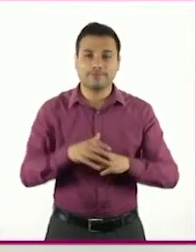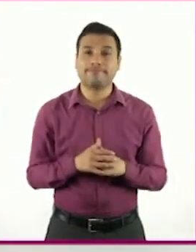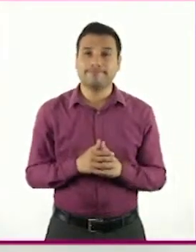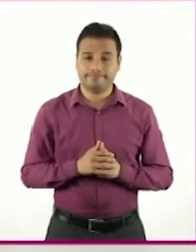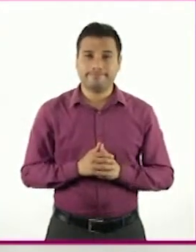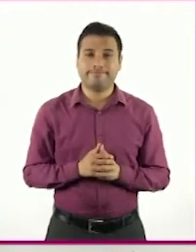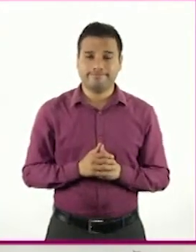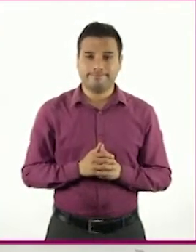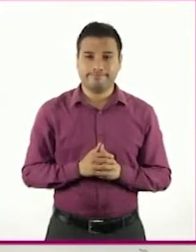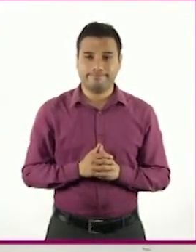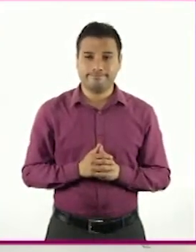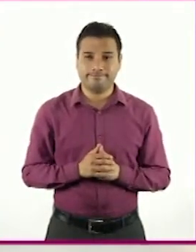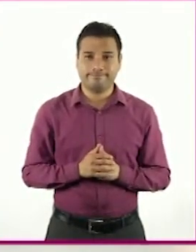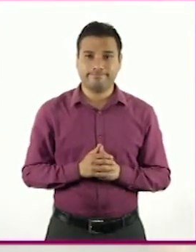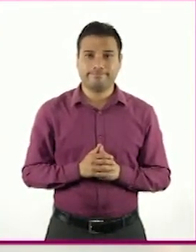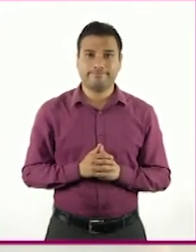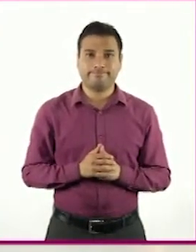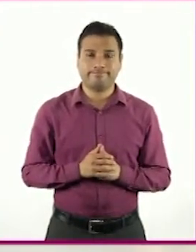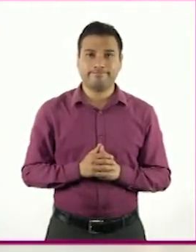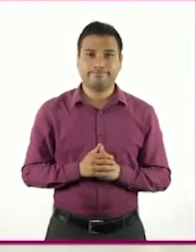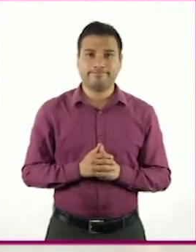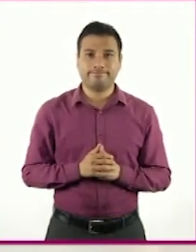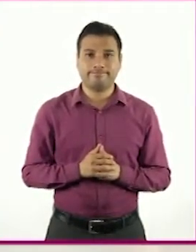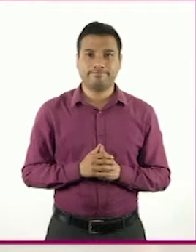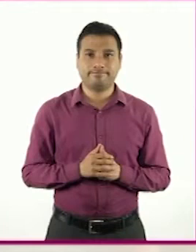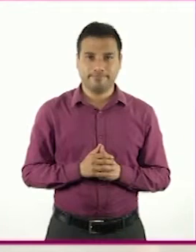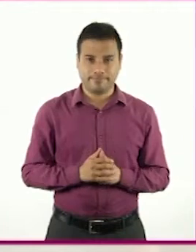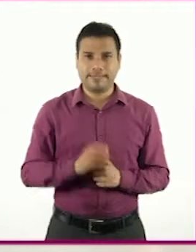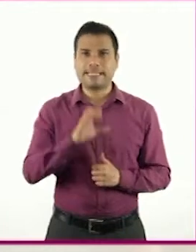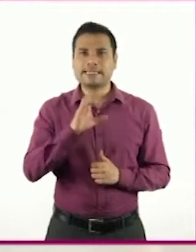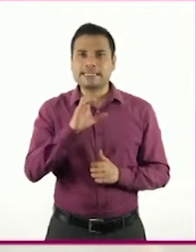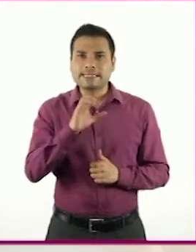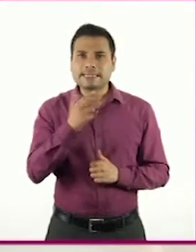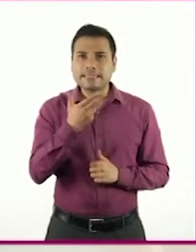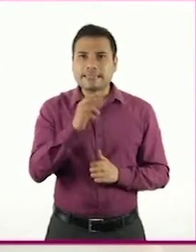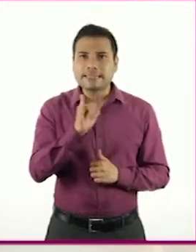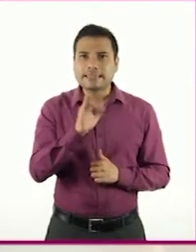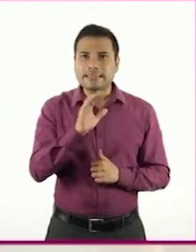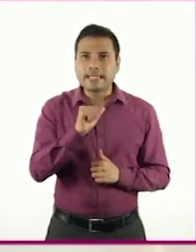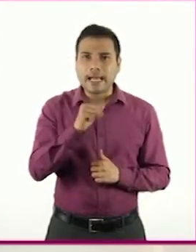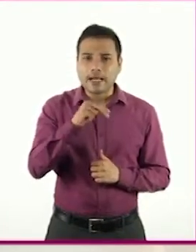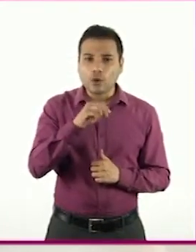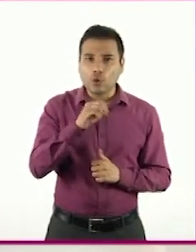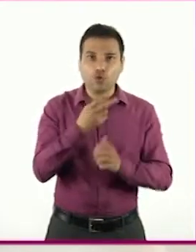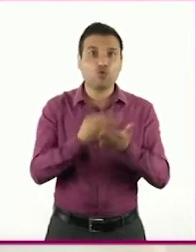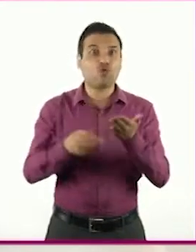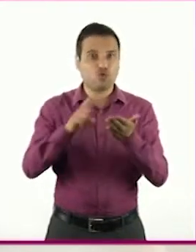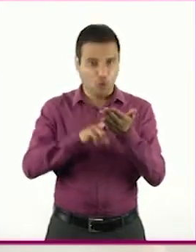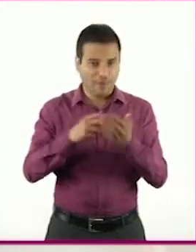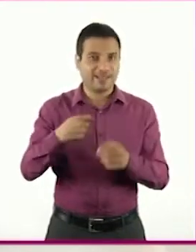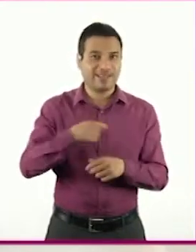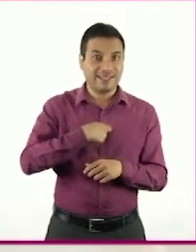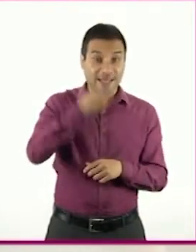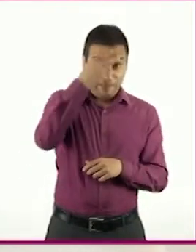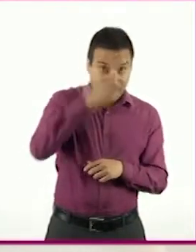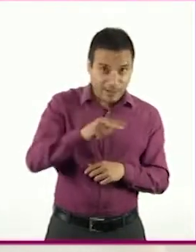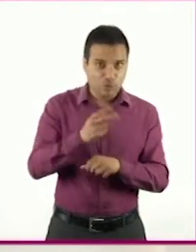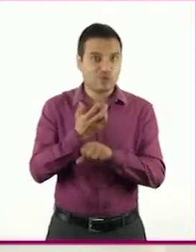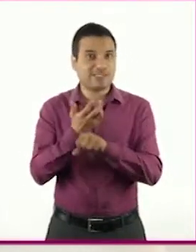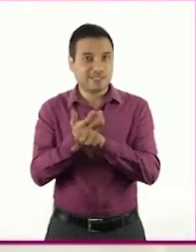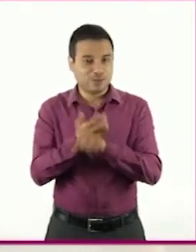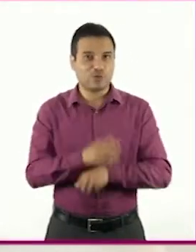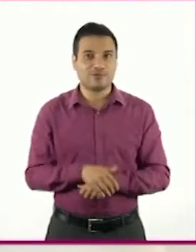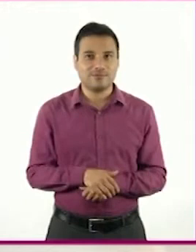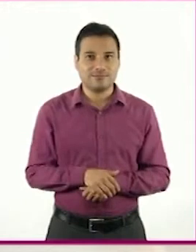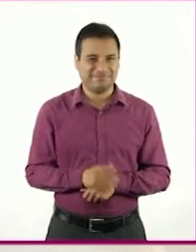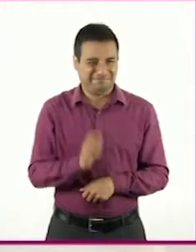dé. Los chicanos oscilan en una doble identidad entre el ser mexicanos y el ser estadounidenses. ¿En qué